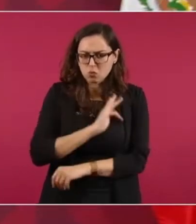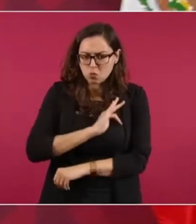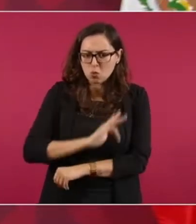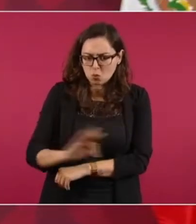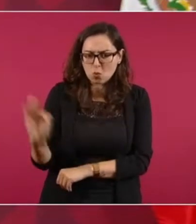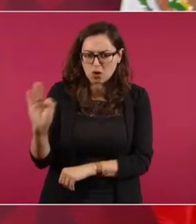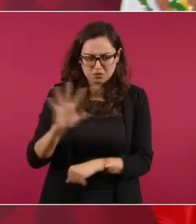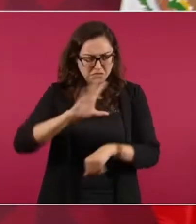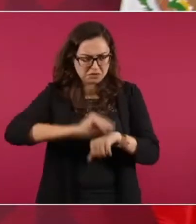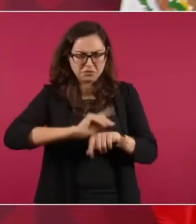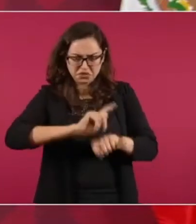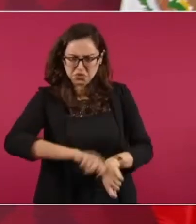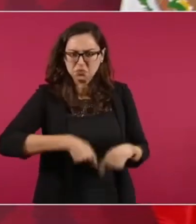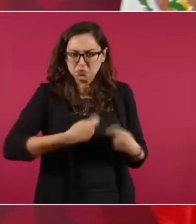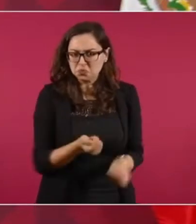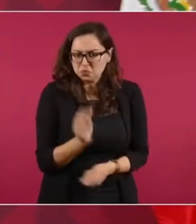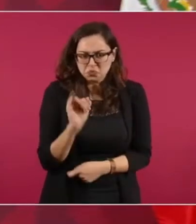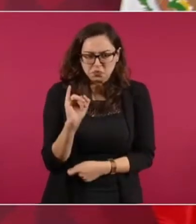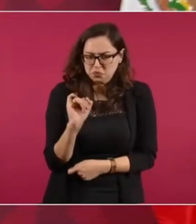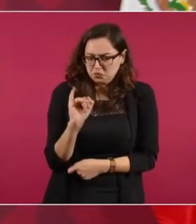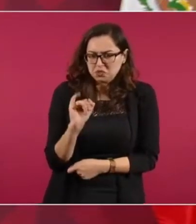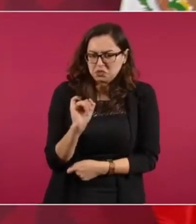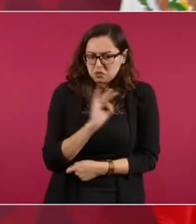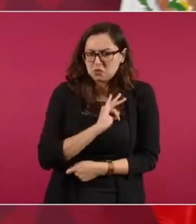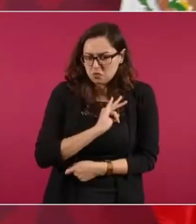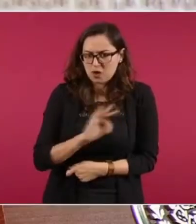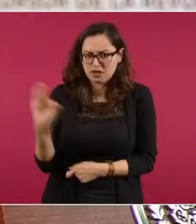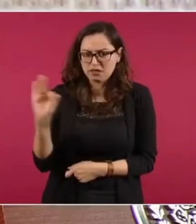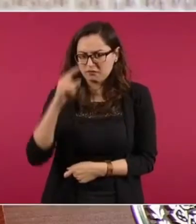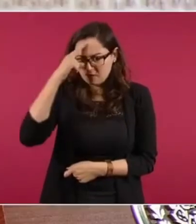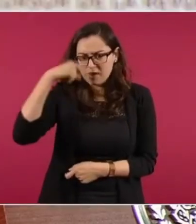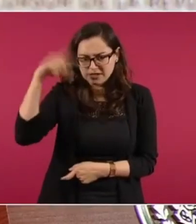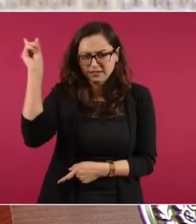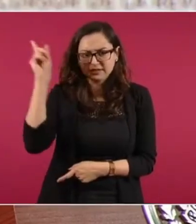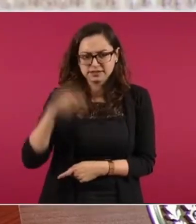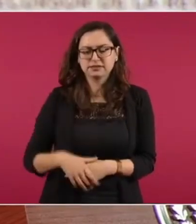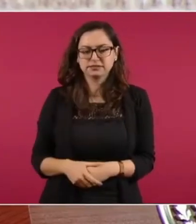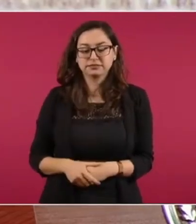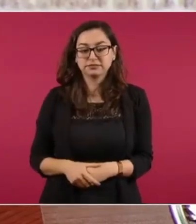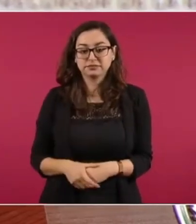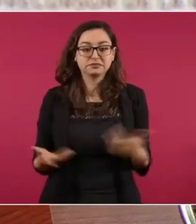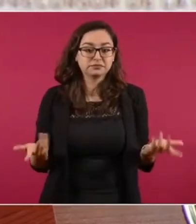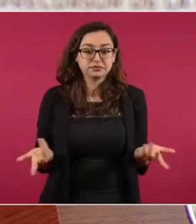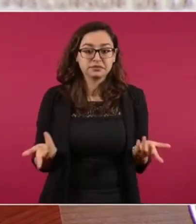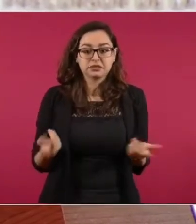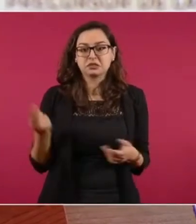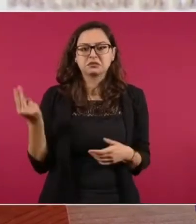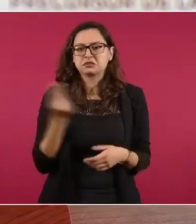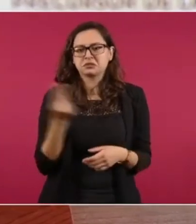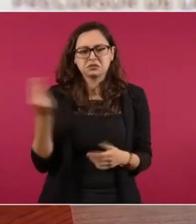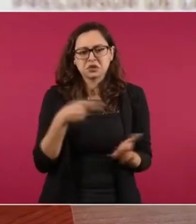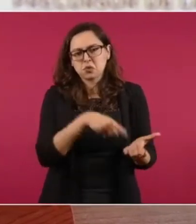una concesión, que tenga nada más solvencia